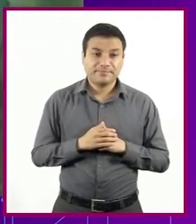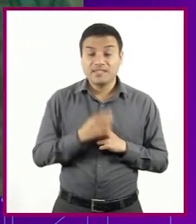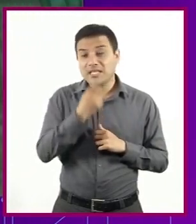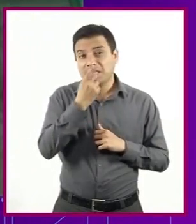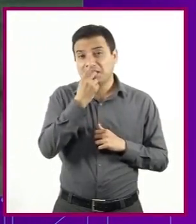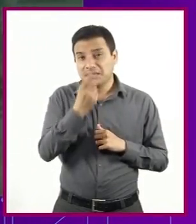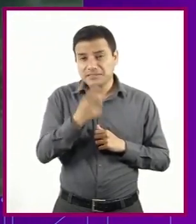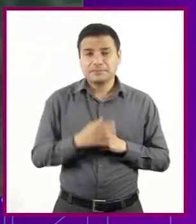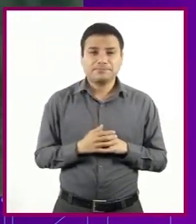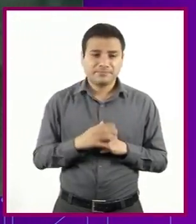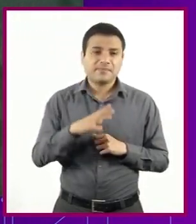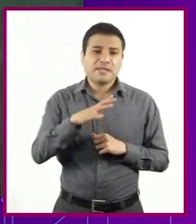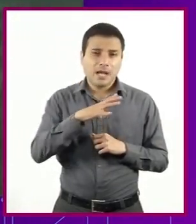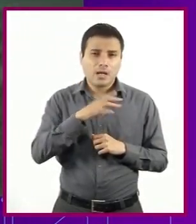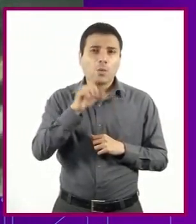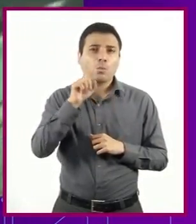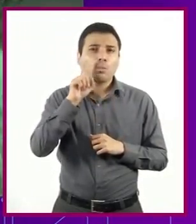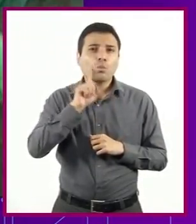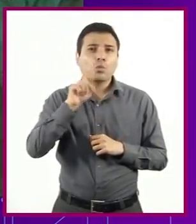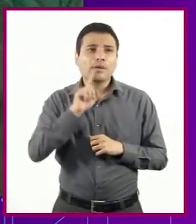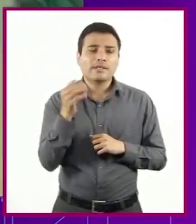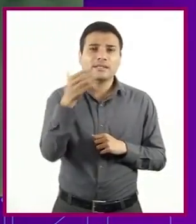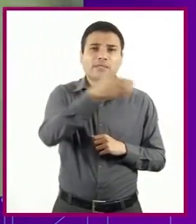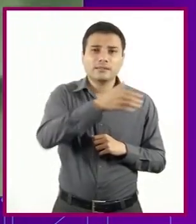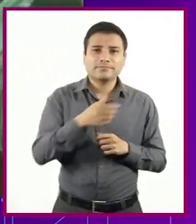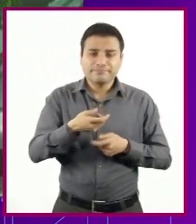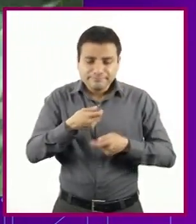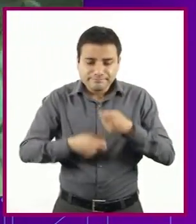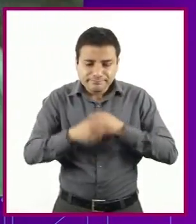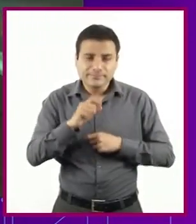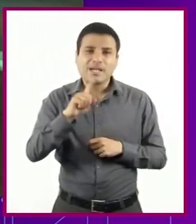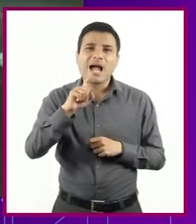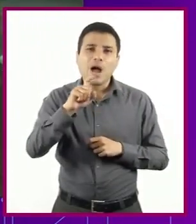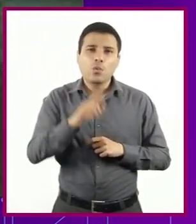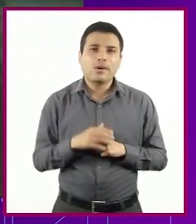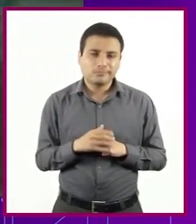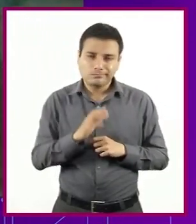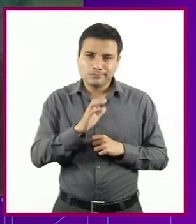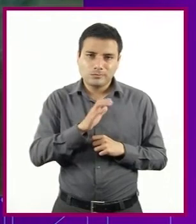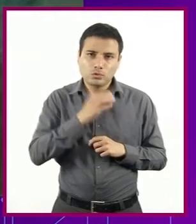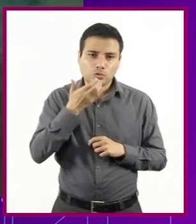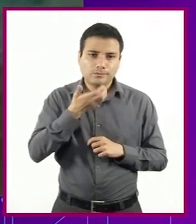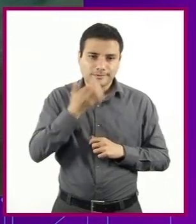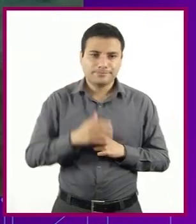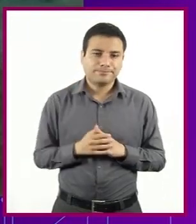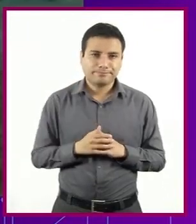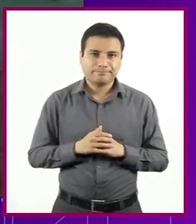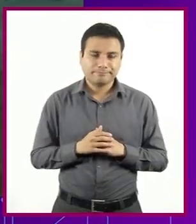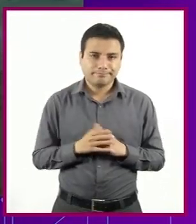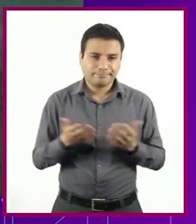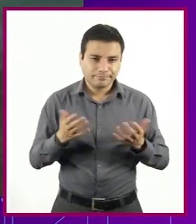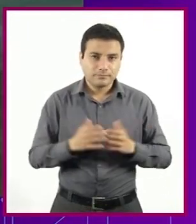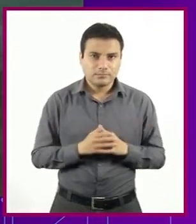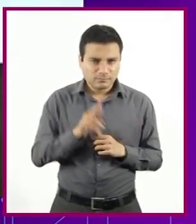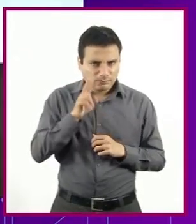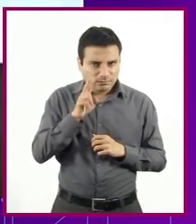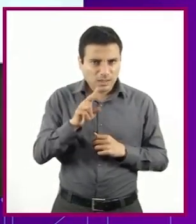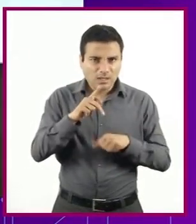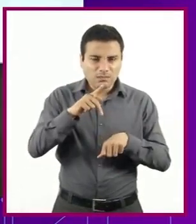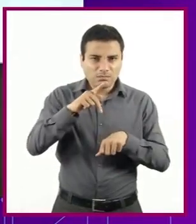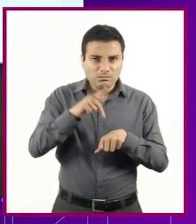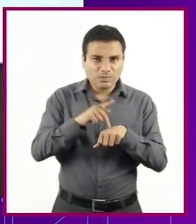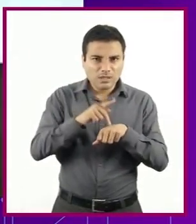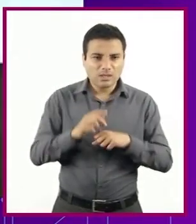una muchacha que iba al pozo para llenar su olla de agua. Una piedra llamó su atención.